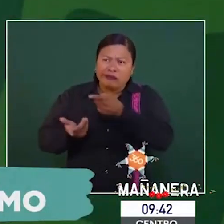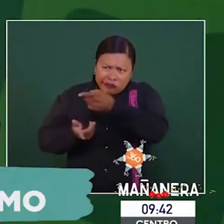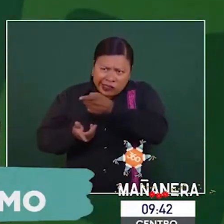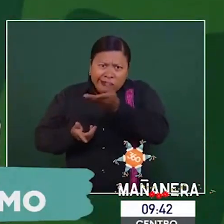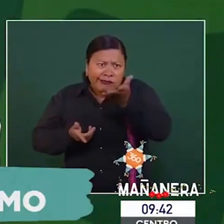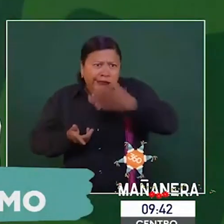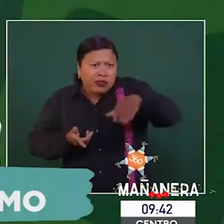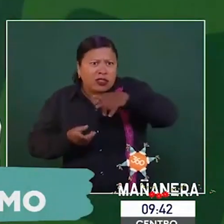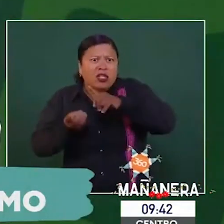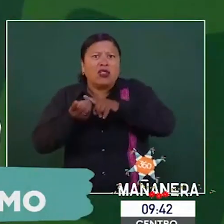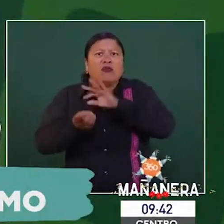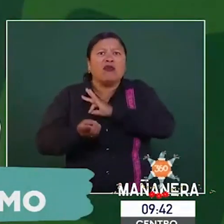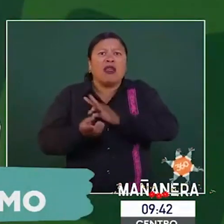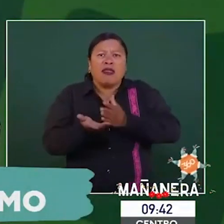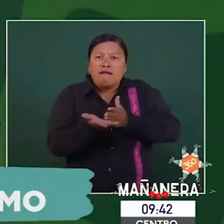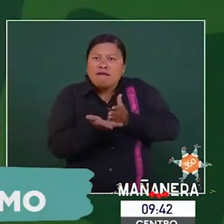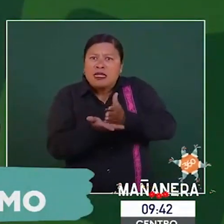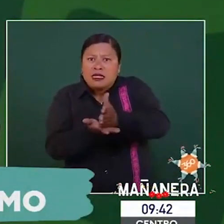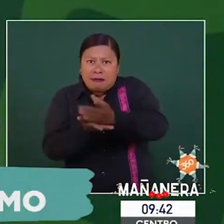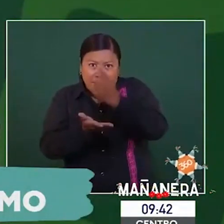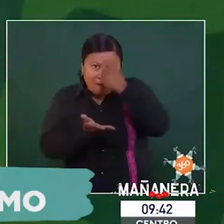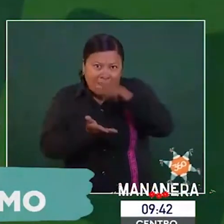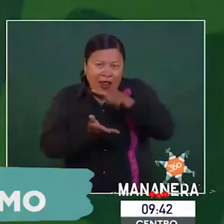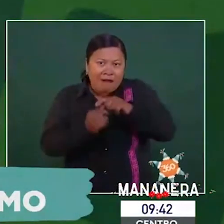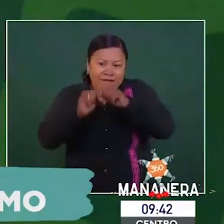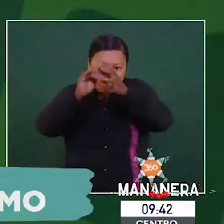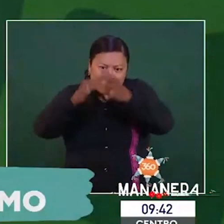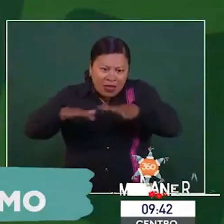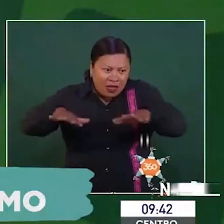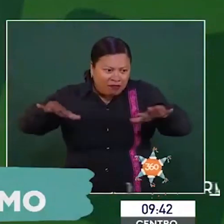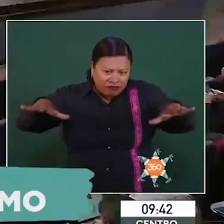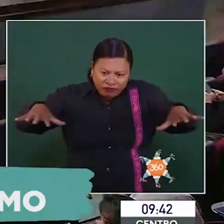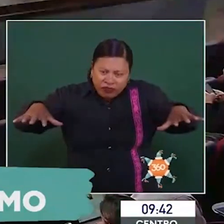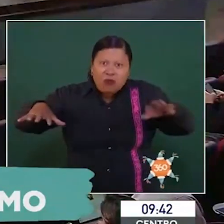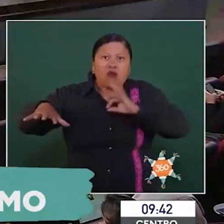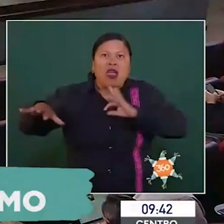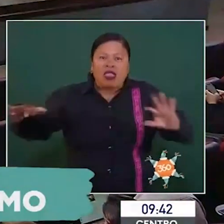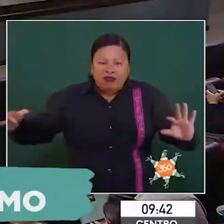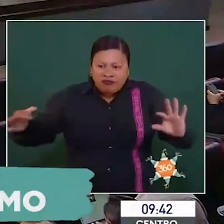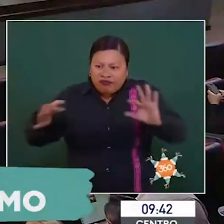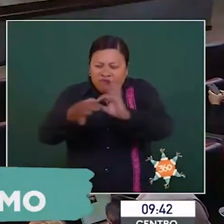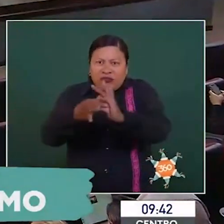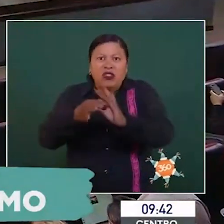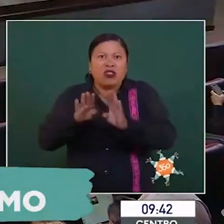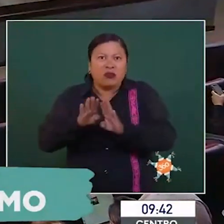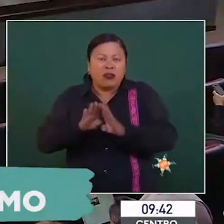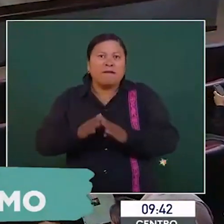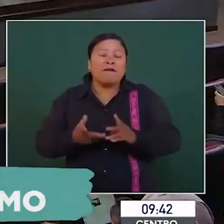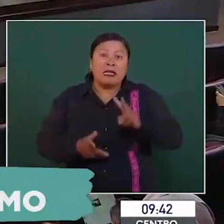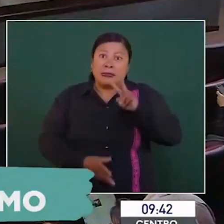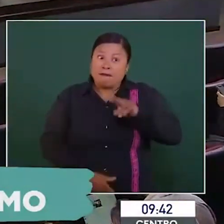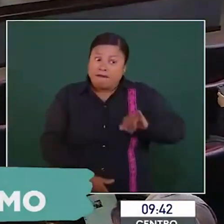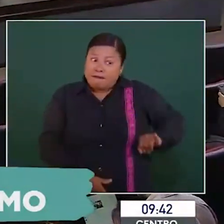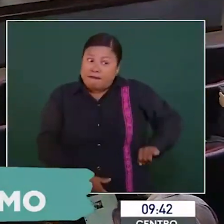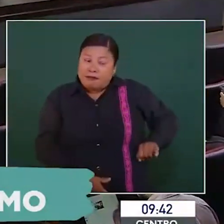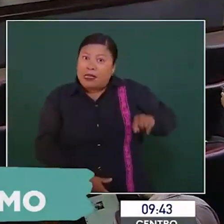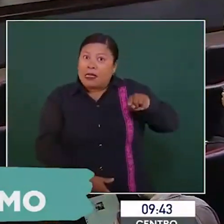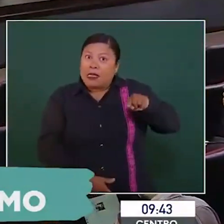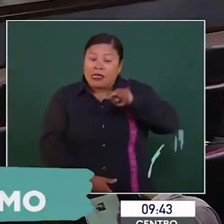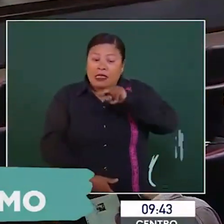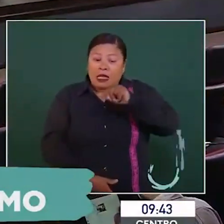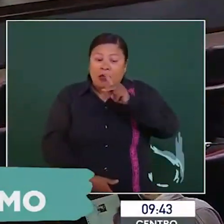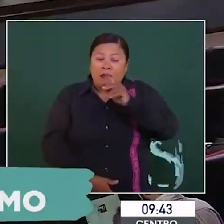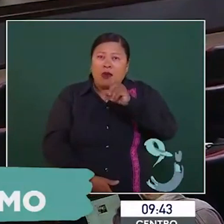uniera a los dos océanos. Fue interés de Napoleón,